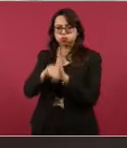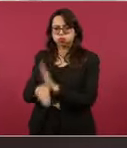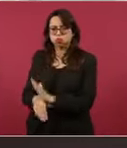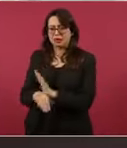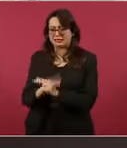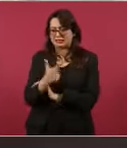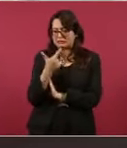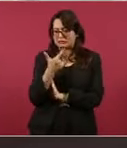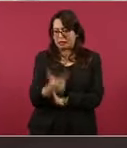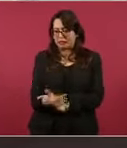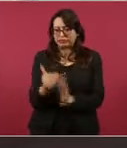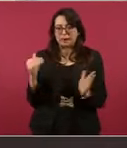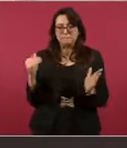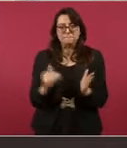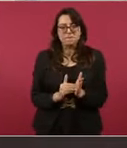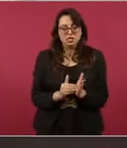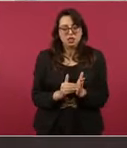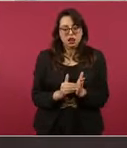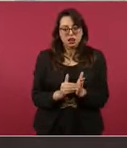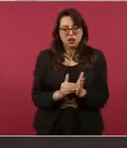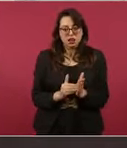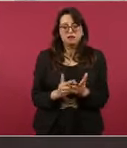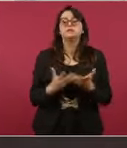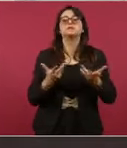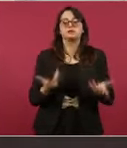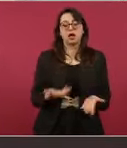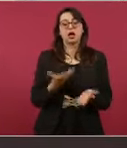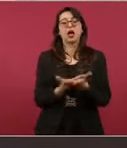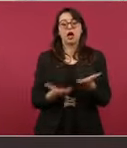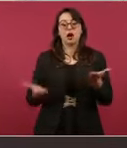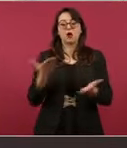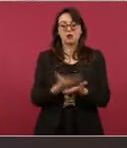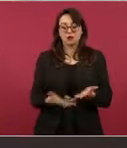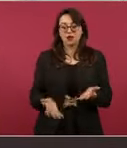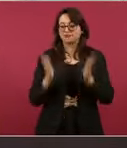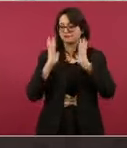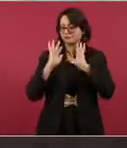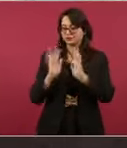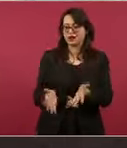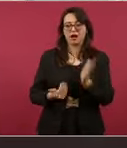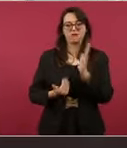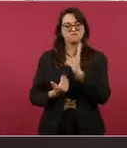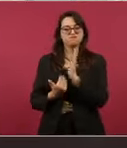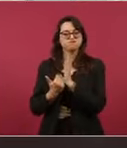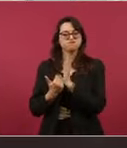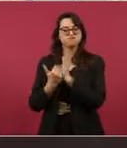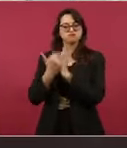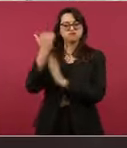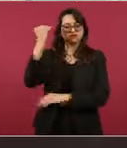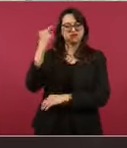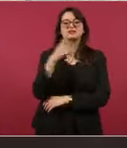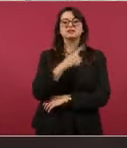tendencia decreciente y hemos restituido más del 100% del volumen extraído.